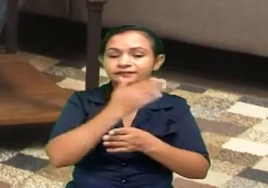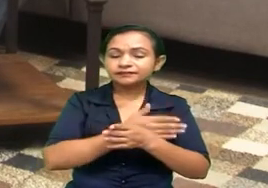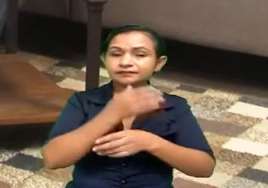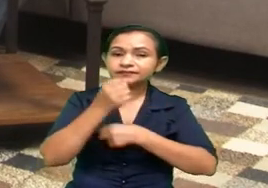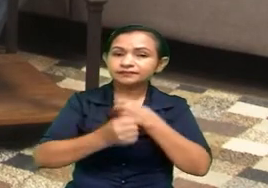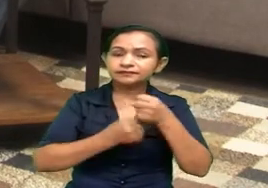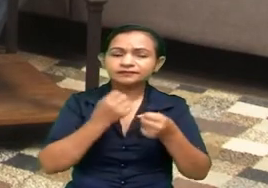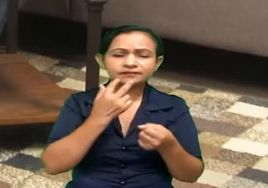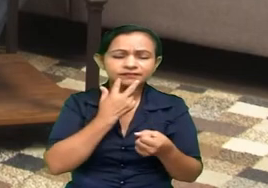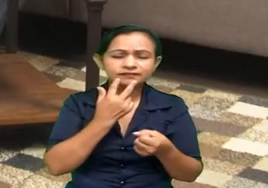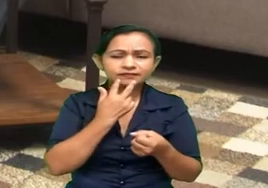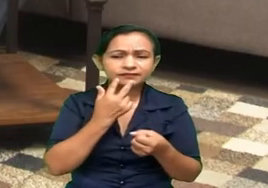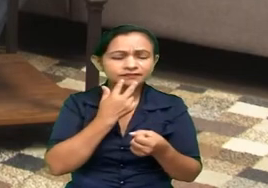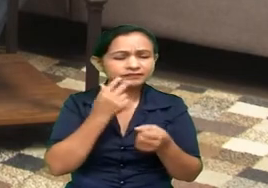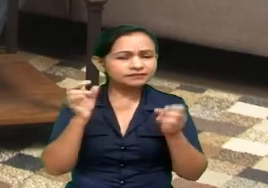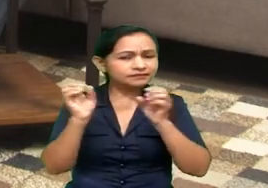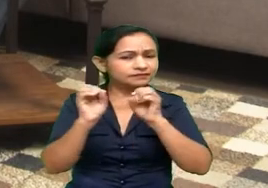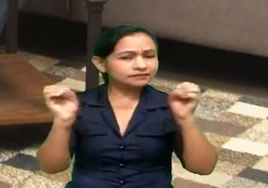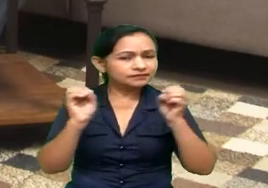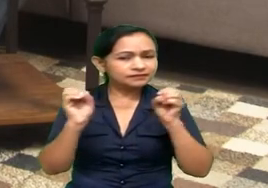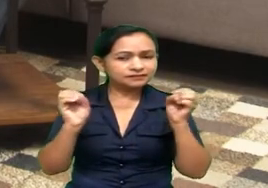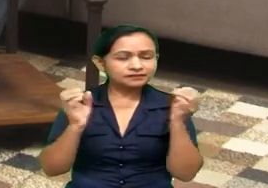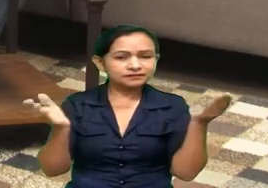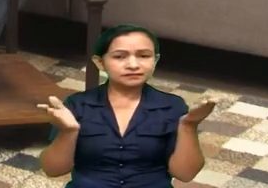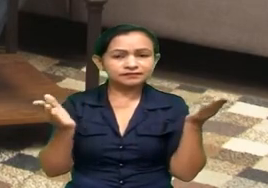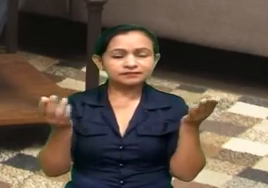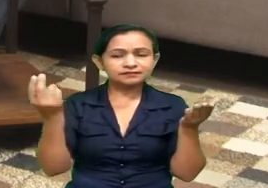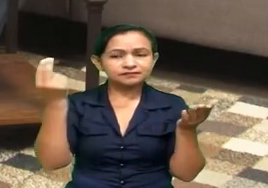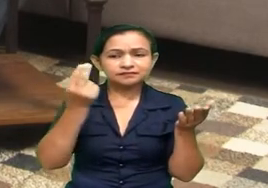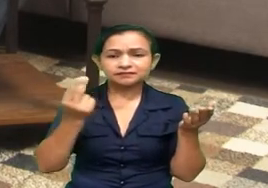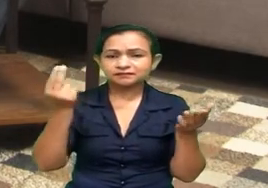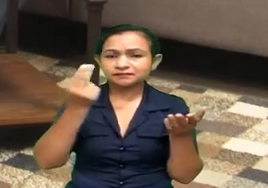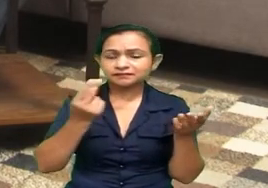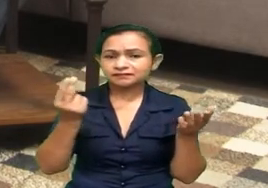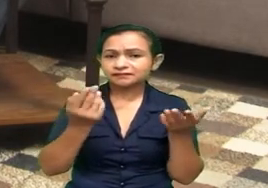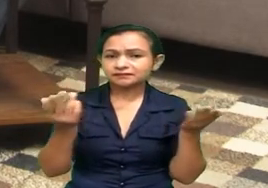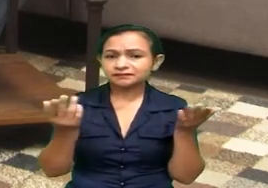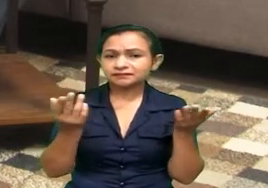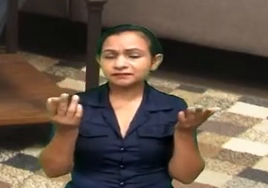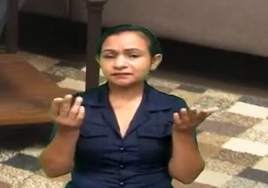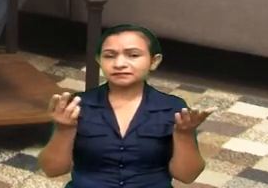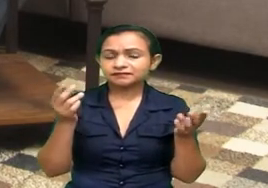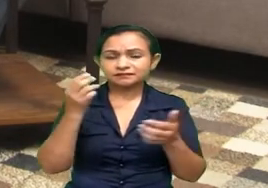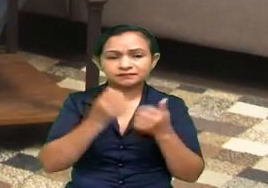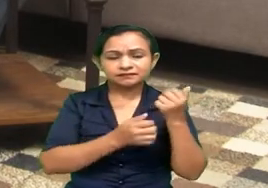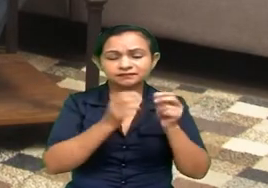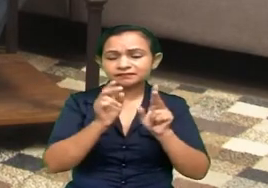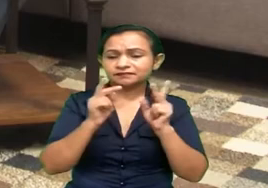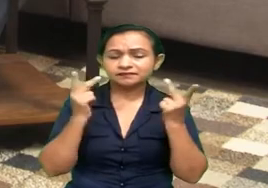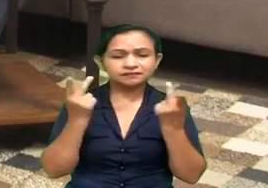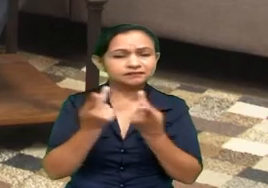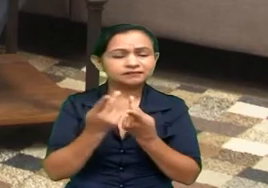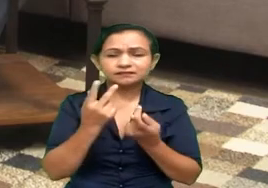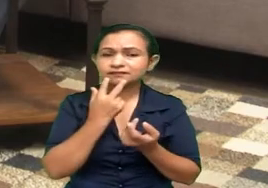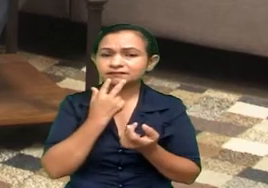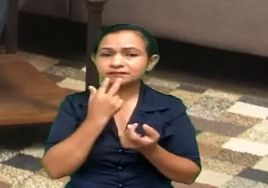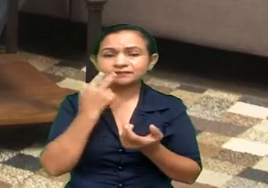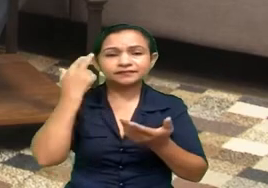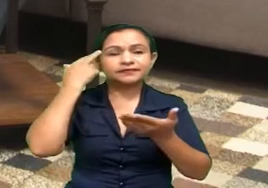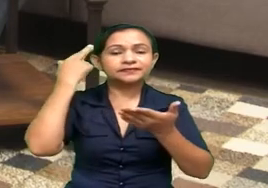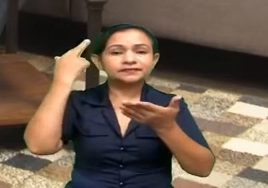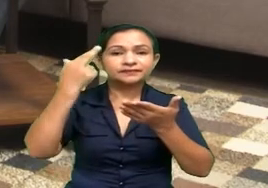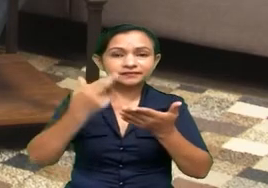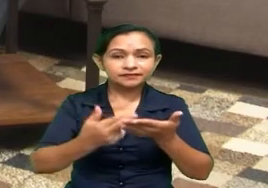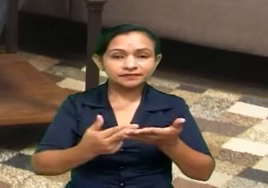uh-huh. habían estas cosas que son usadas para perjudicar a los pueblos. Uh-huh. Recordá